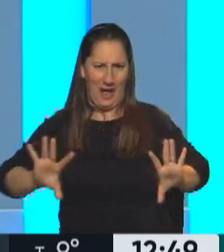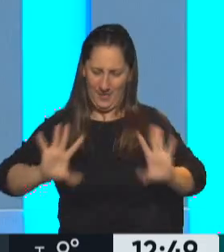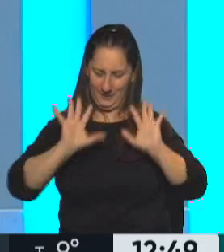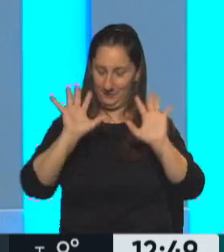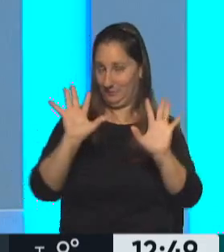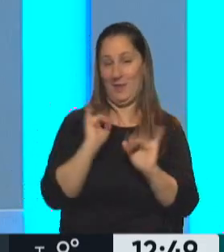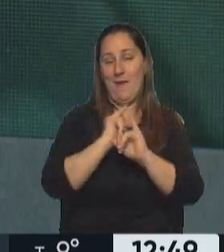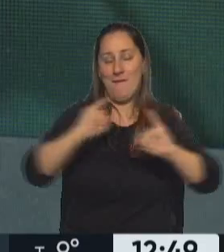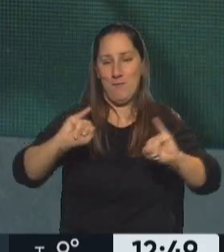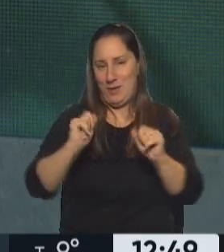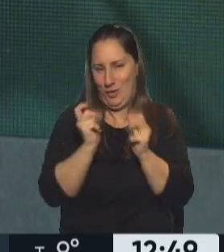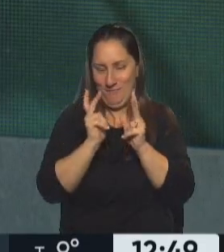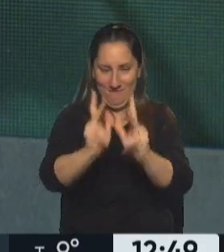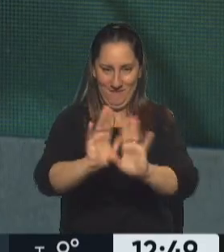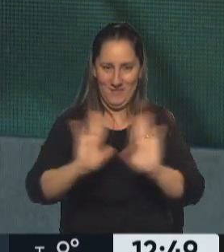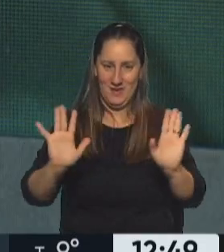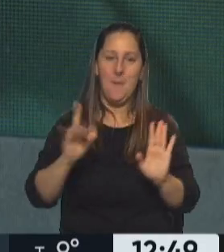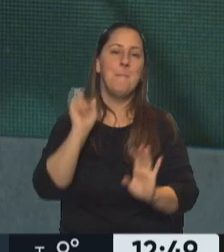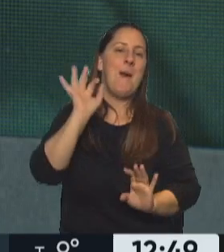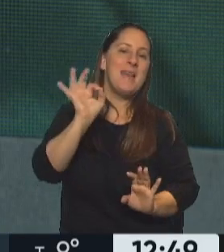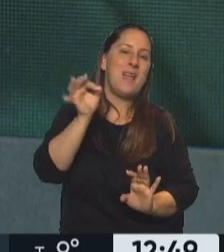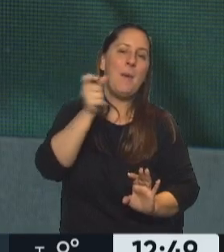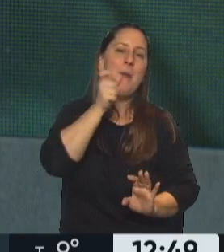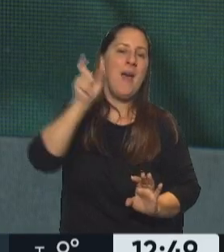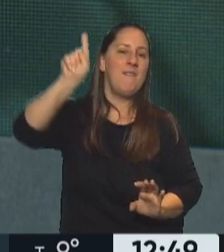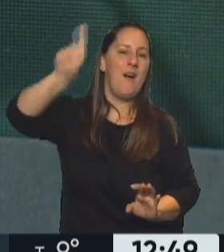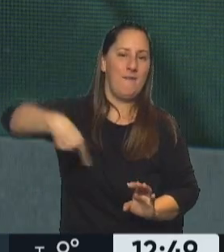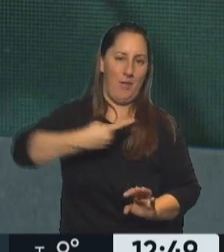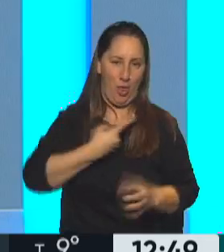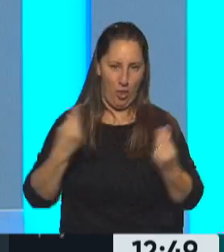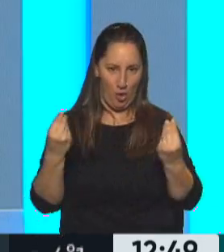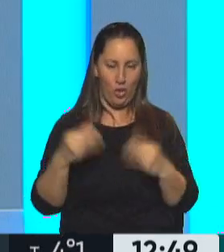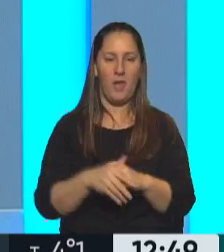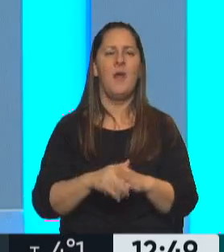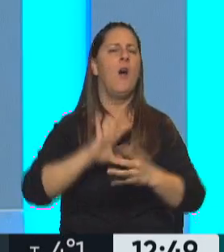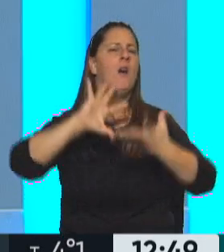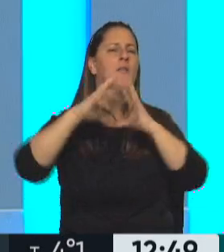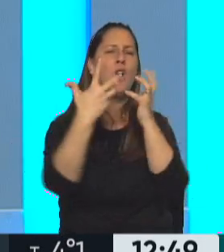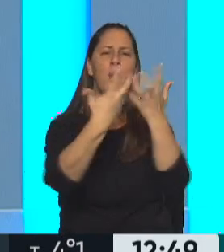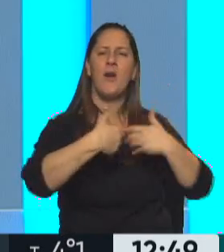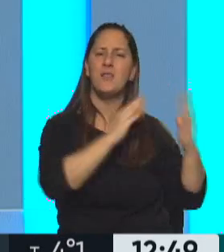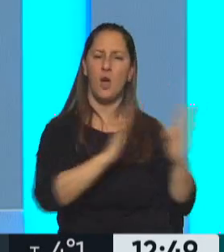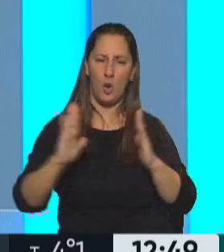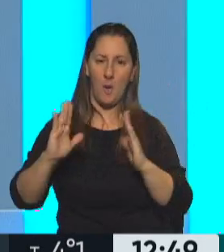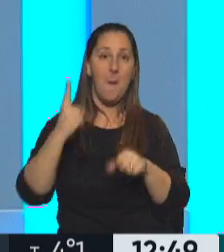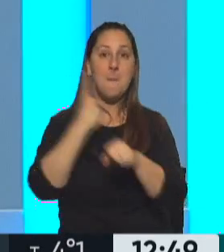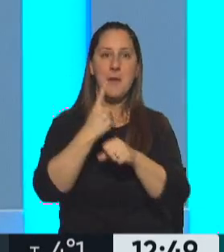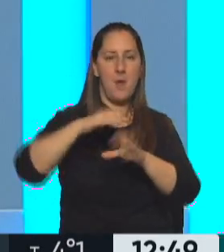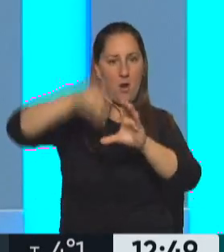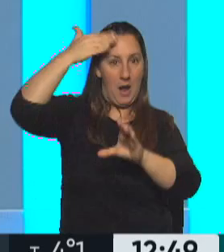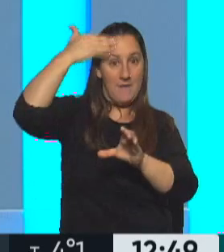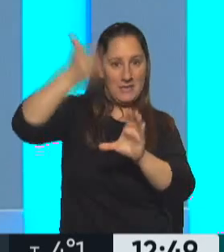es un datito que Pero bueno es un dato para saber de dónde viene esa palabra no cómo cómo se manejaban empezaban con un lavado de conciencia